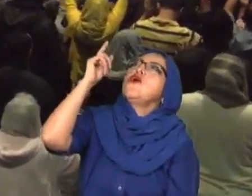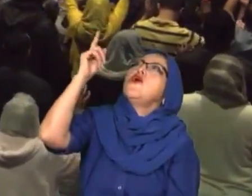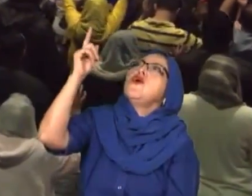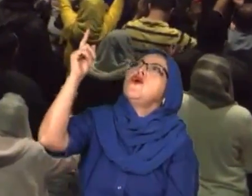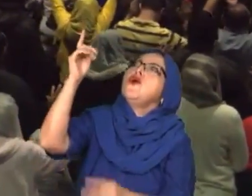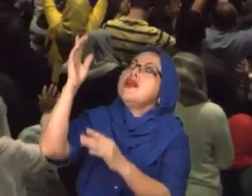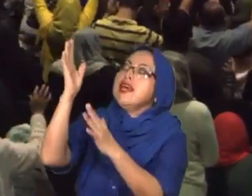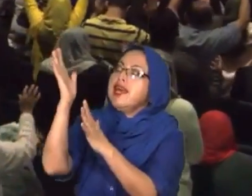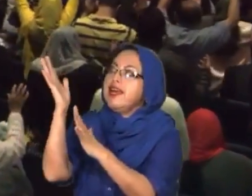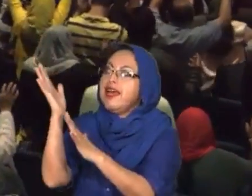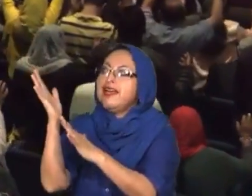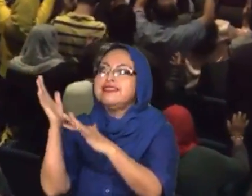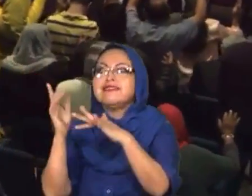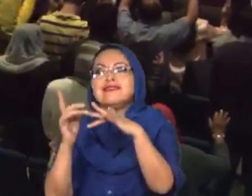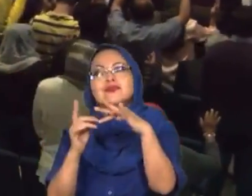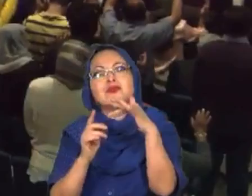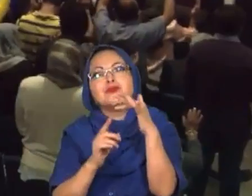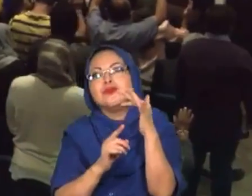Señor